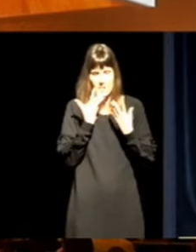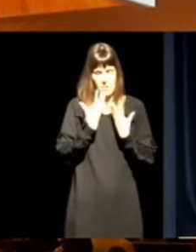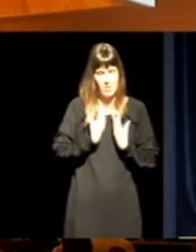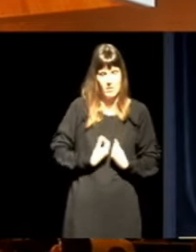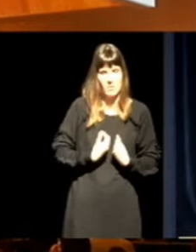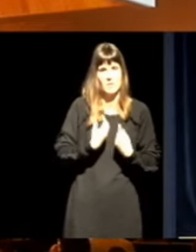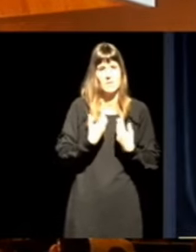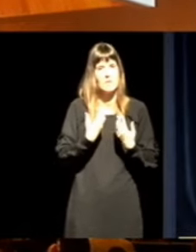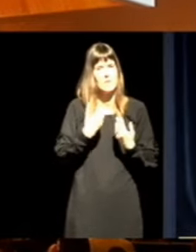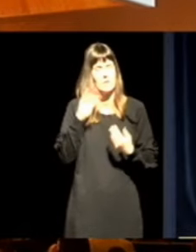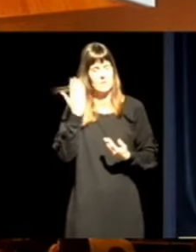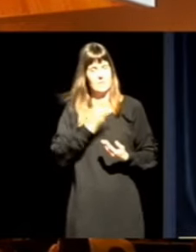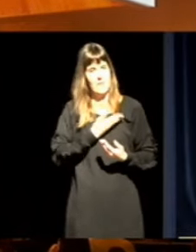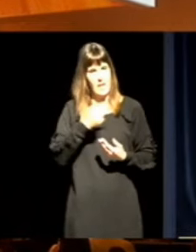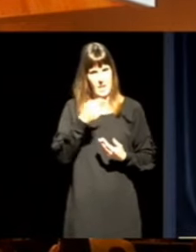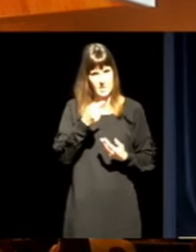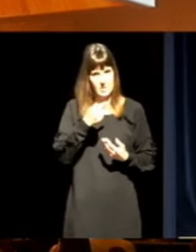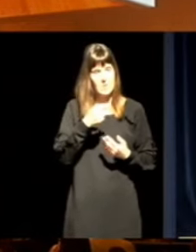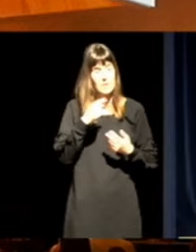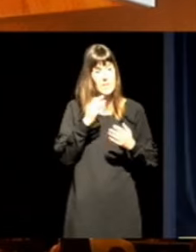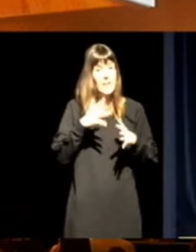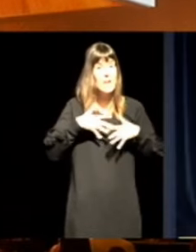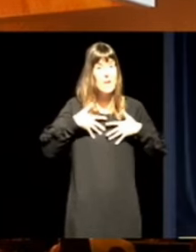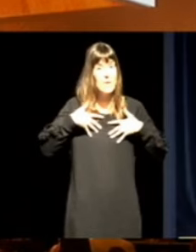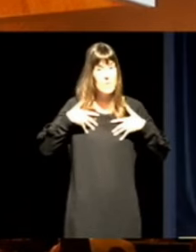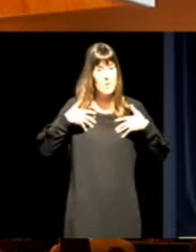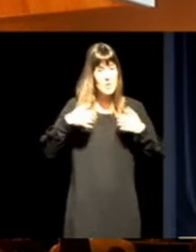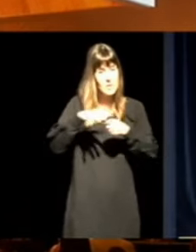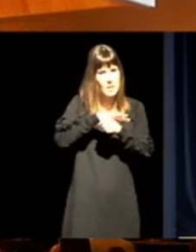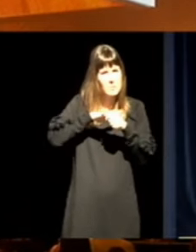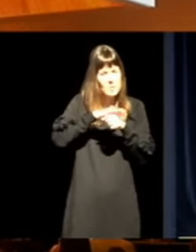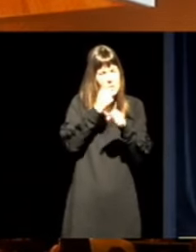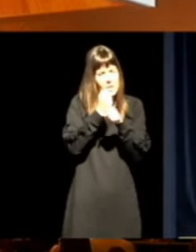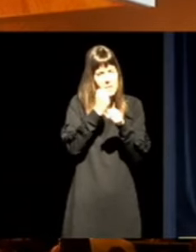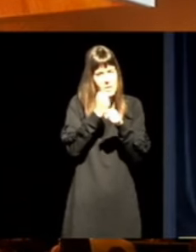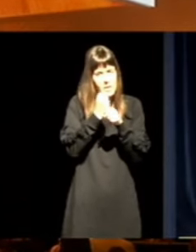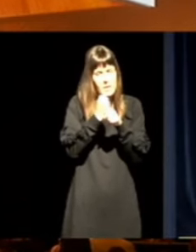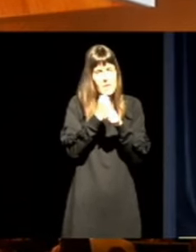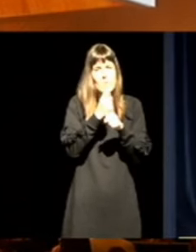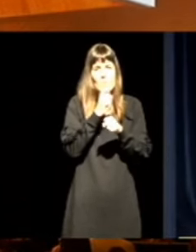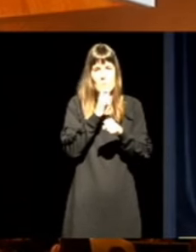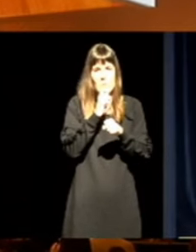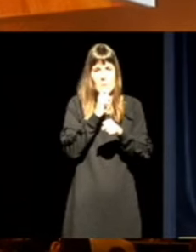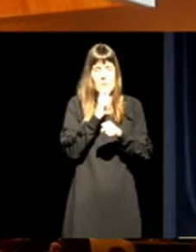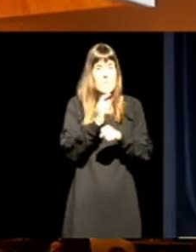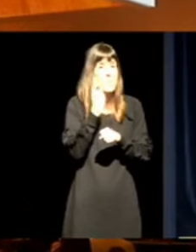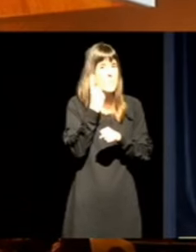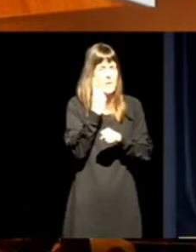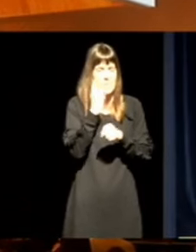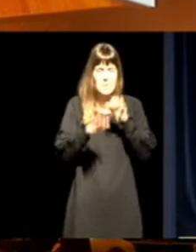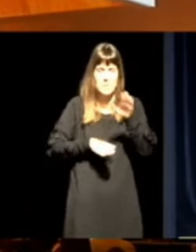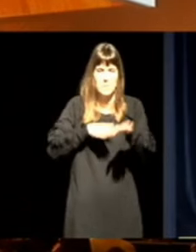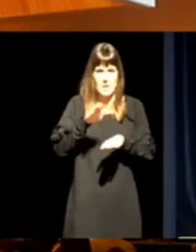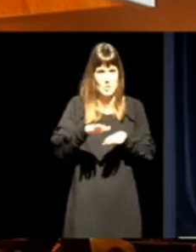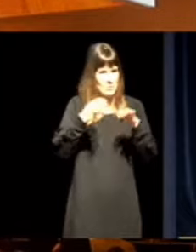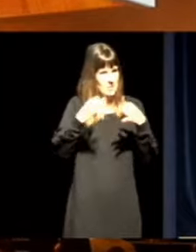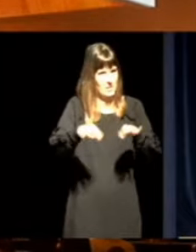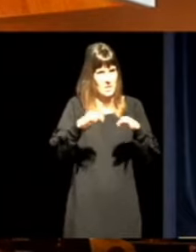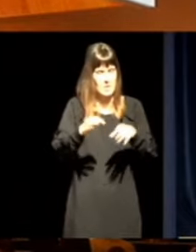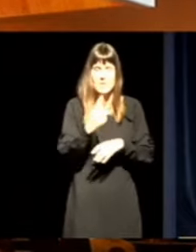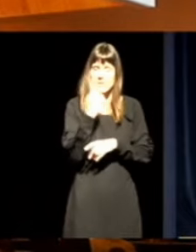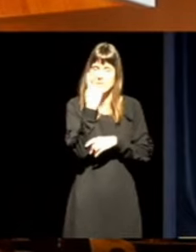Y para trabajar con las emociones hemos de trabajar con una cosa muy sencilla, que es